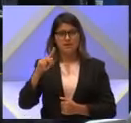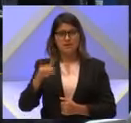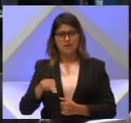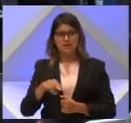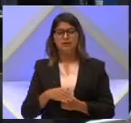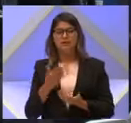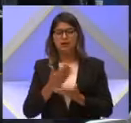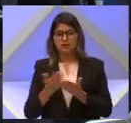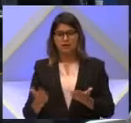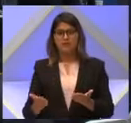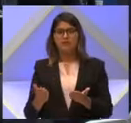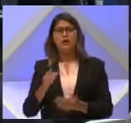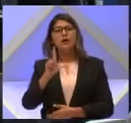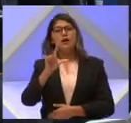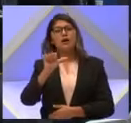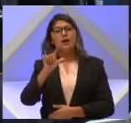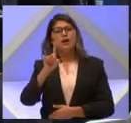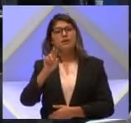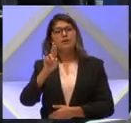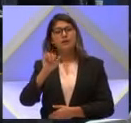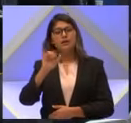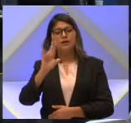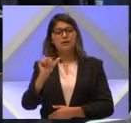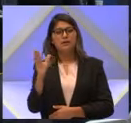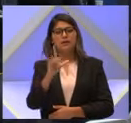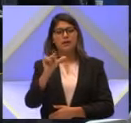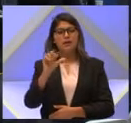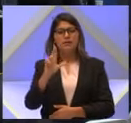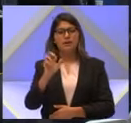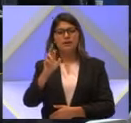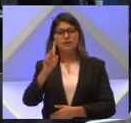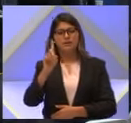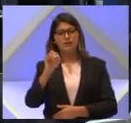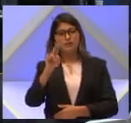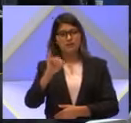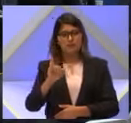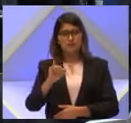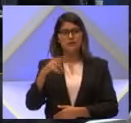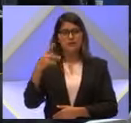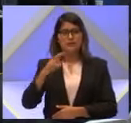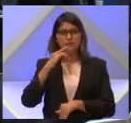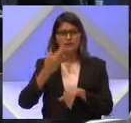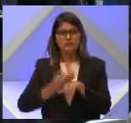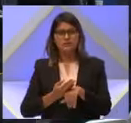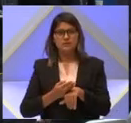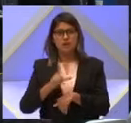adriana labardini insulsa representante del sitio